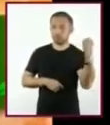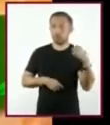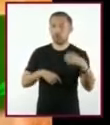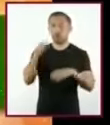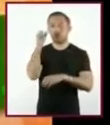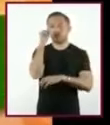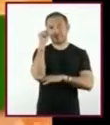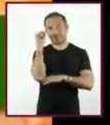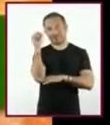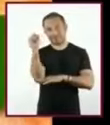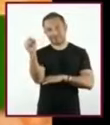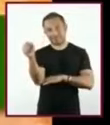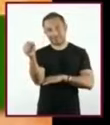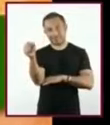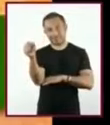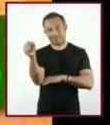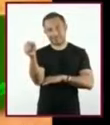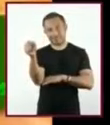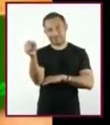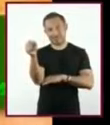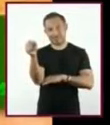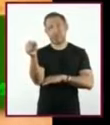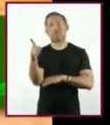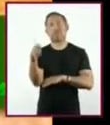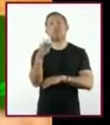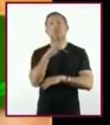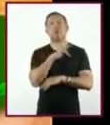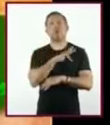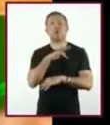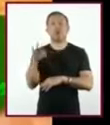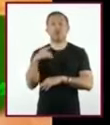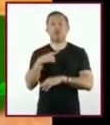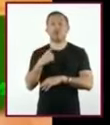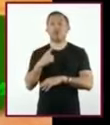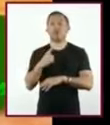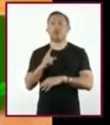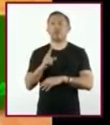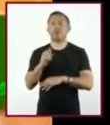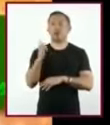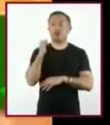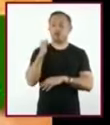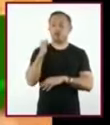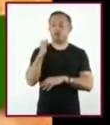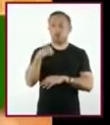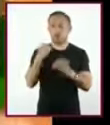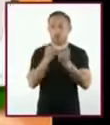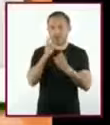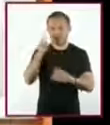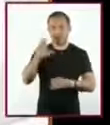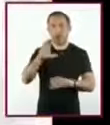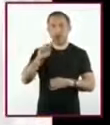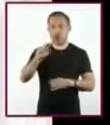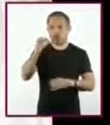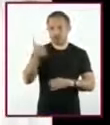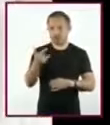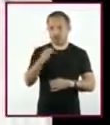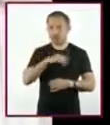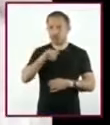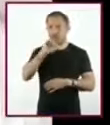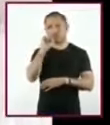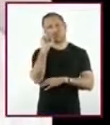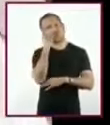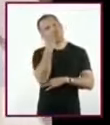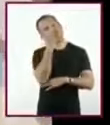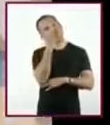el lado izquierdo de tal manera que puedas fijar un punto arriba y atrás de ti, tal como lo está haciendo Connie, y desde esa